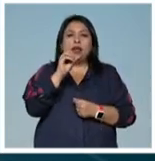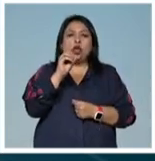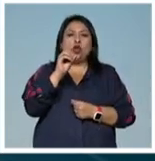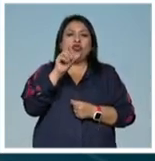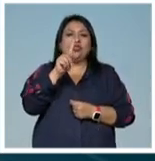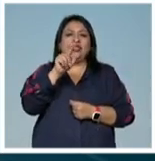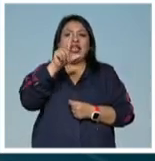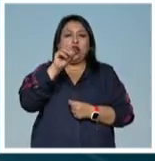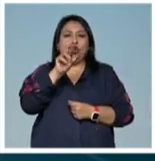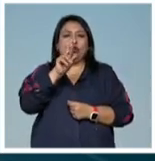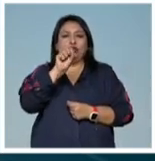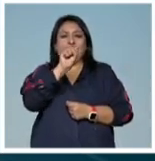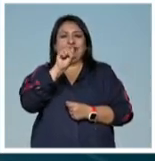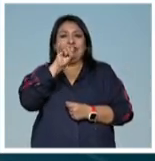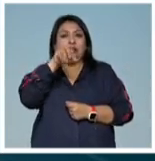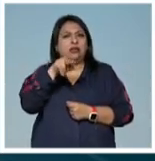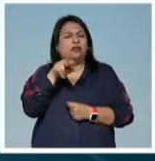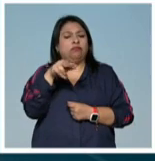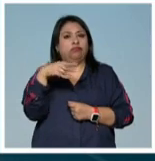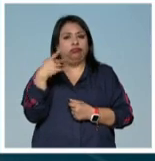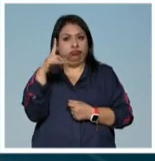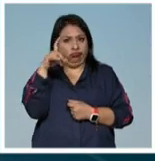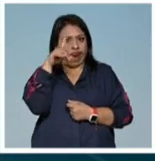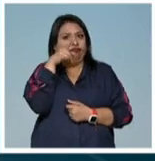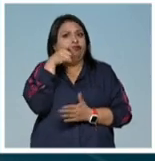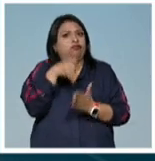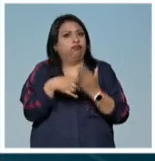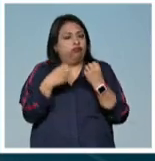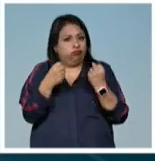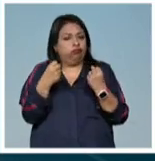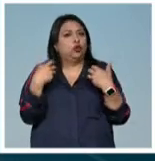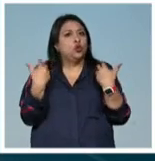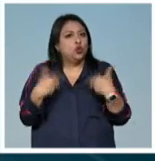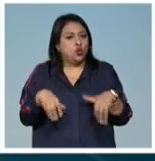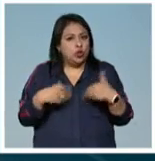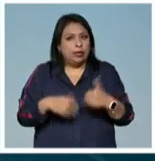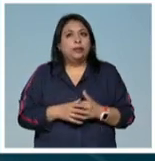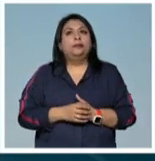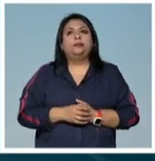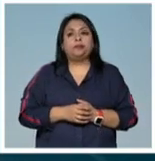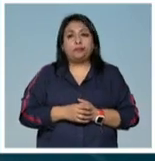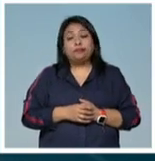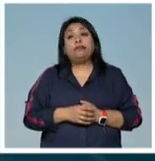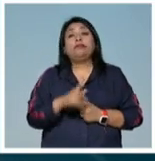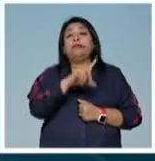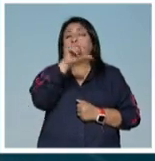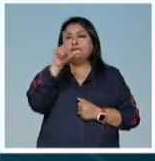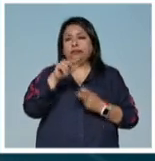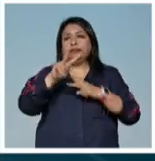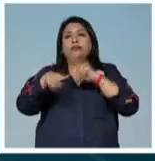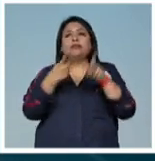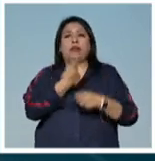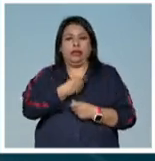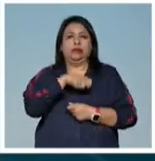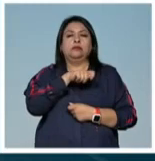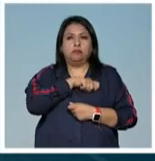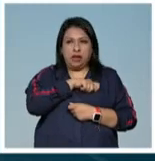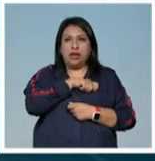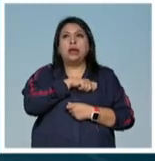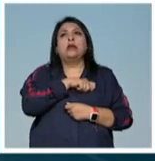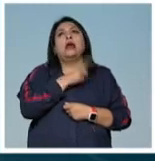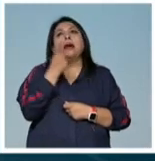Rossini, que es una obra muy compleja, muy profunda, muy difícil. Después me voy a España, estos